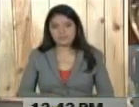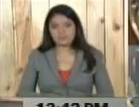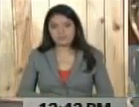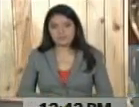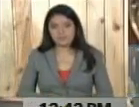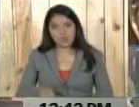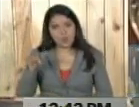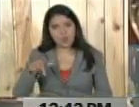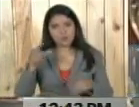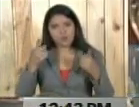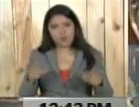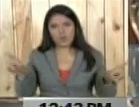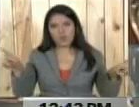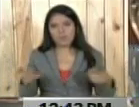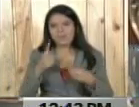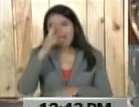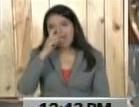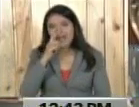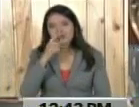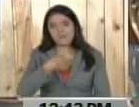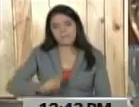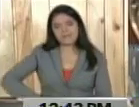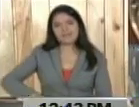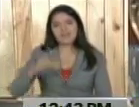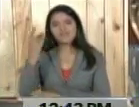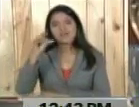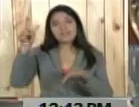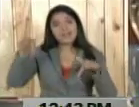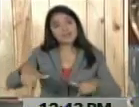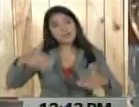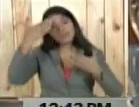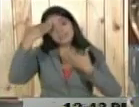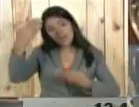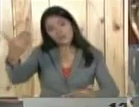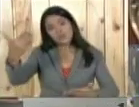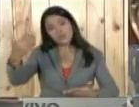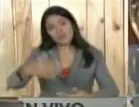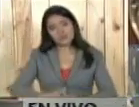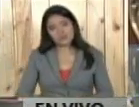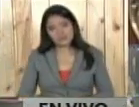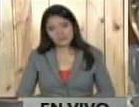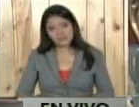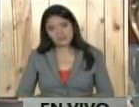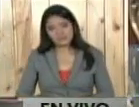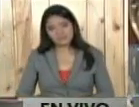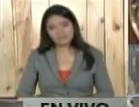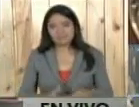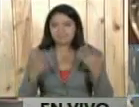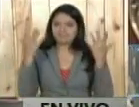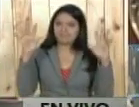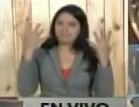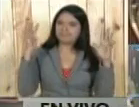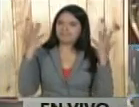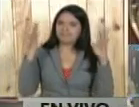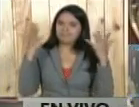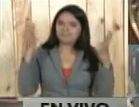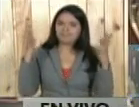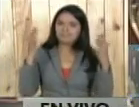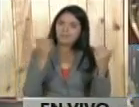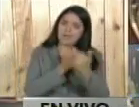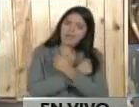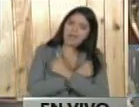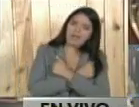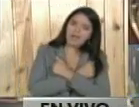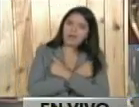Hoy cumple años Evo Morales Ayma. Desde aquí le enviamos un saludo y un aplauso y un abrazo